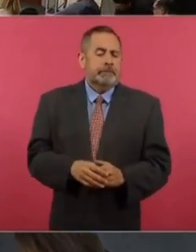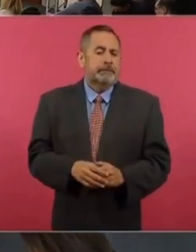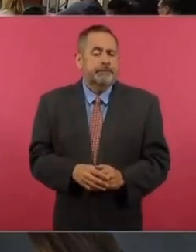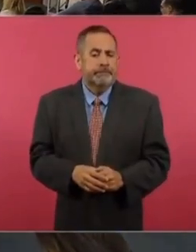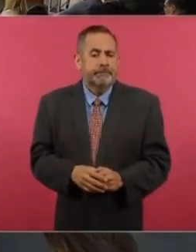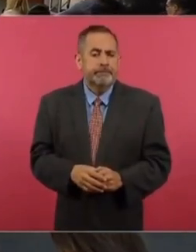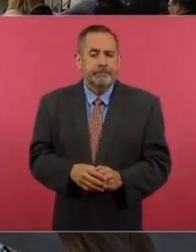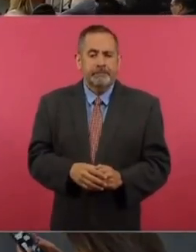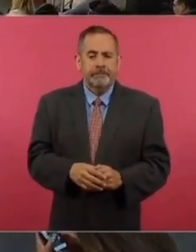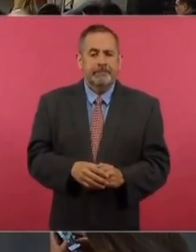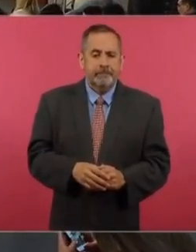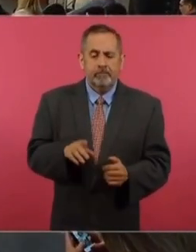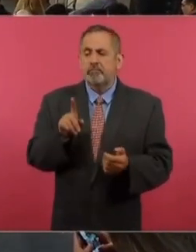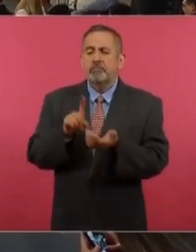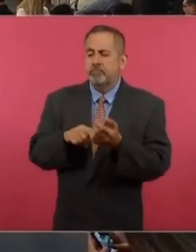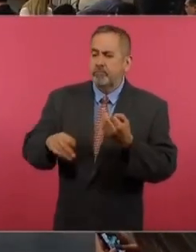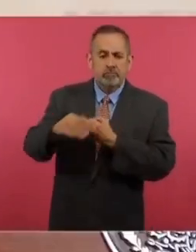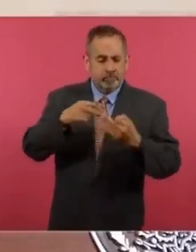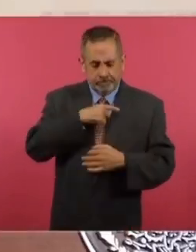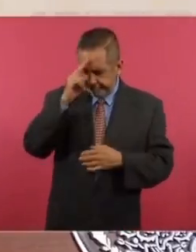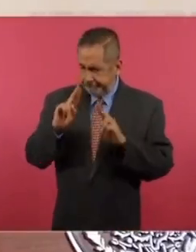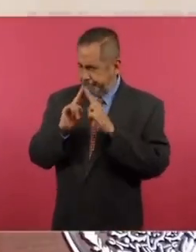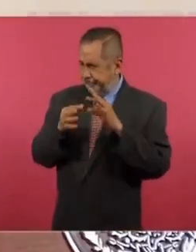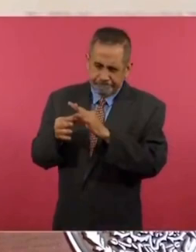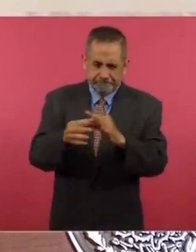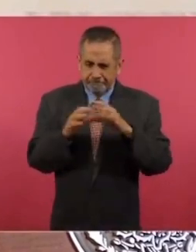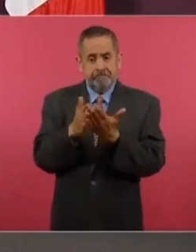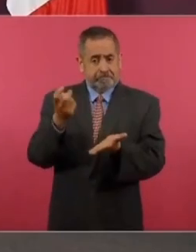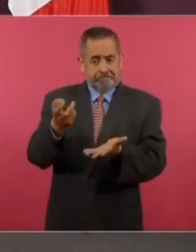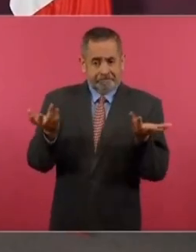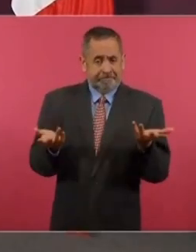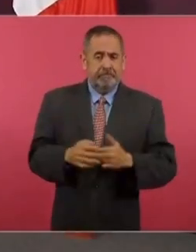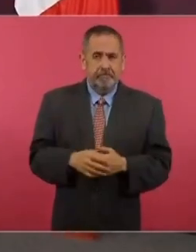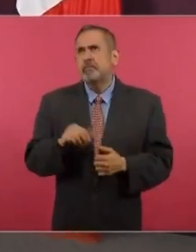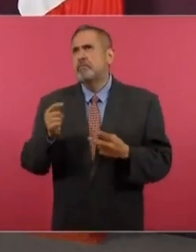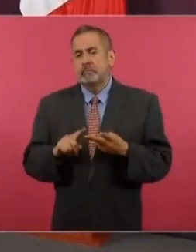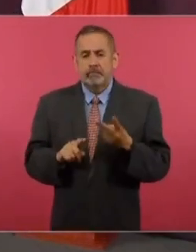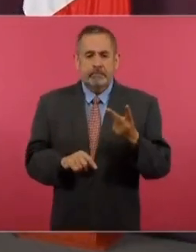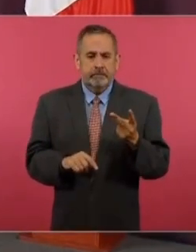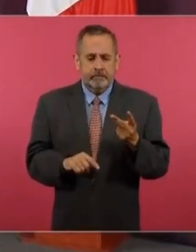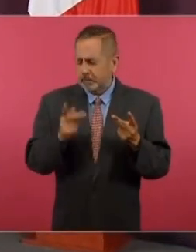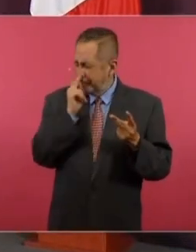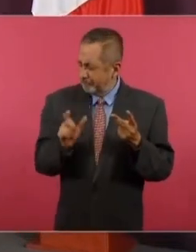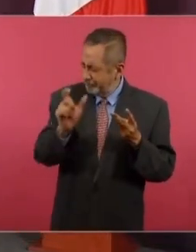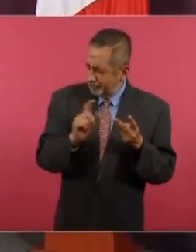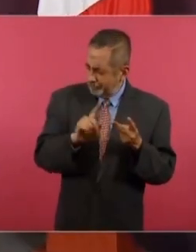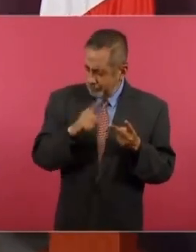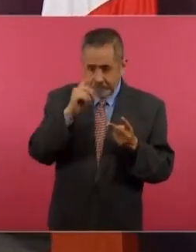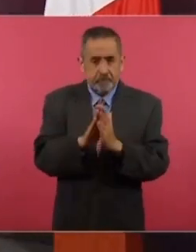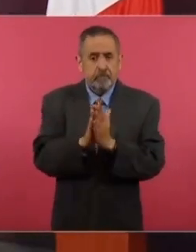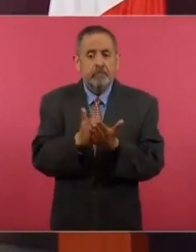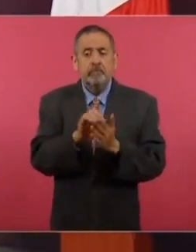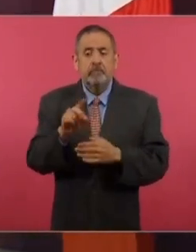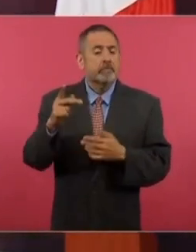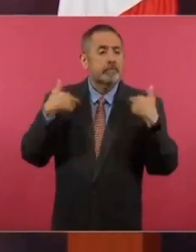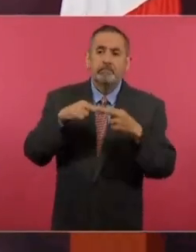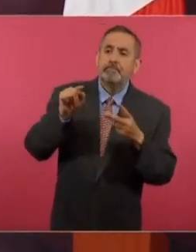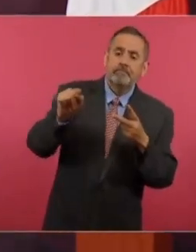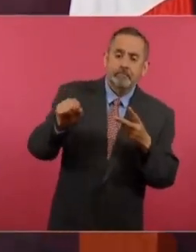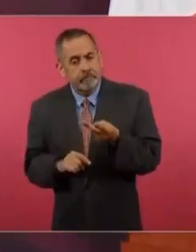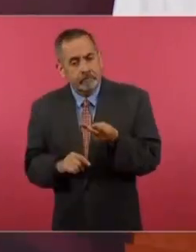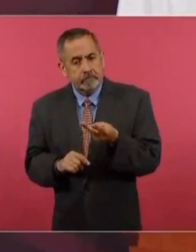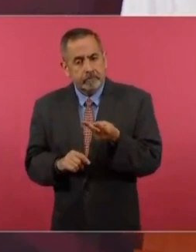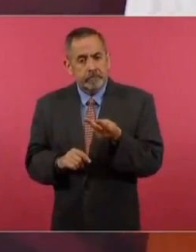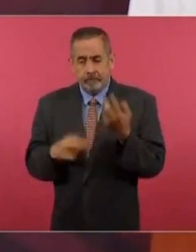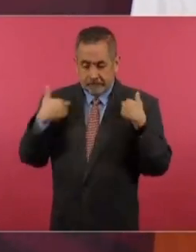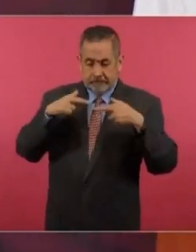con la manera en que debemos de unirnos en contra del fascismo. Y lo otro, otra mención, tiene que ver con libros de maestro donde